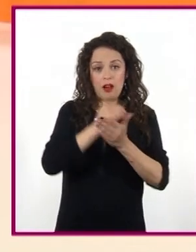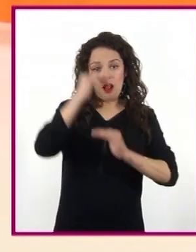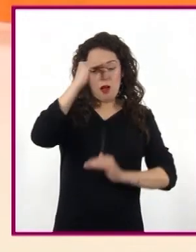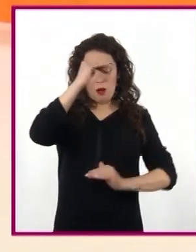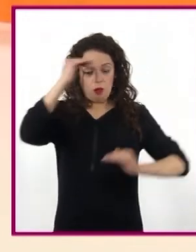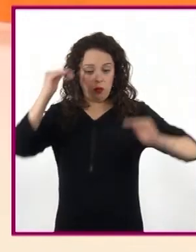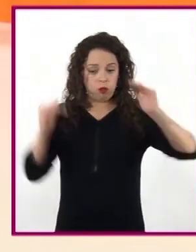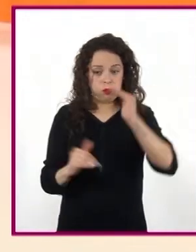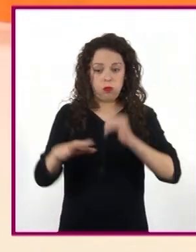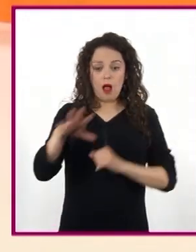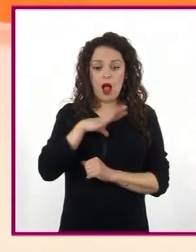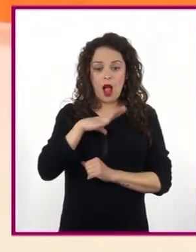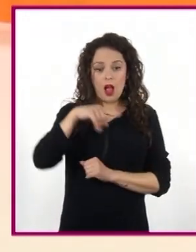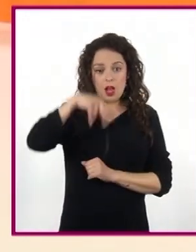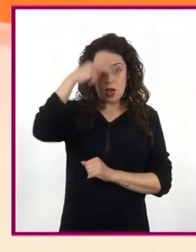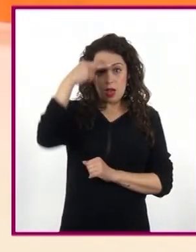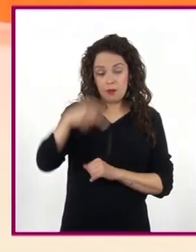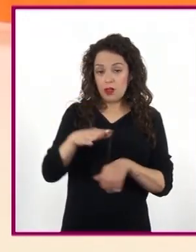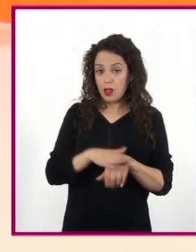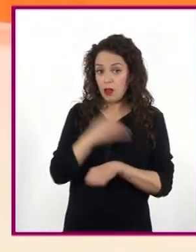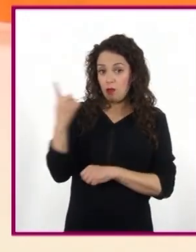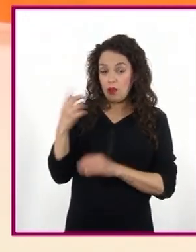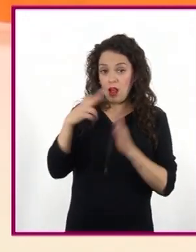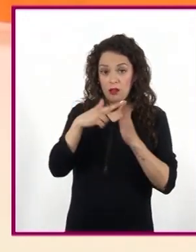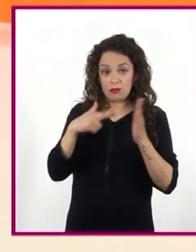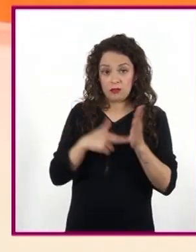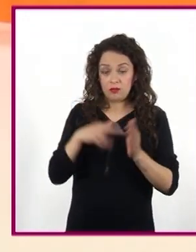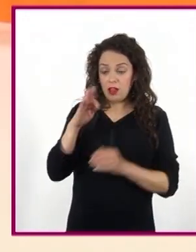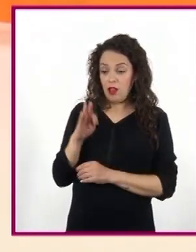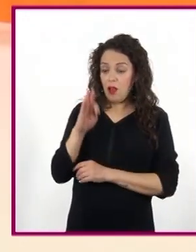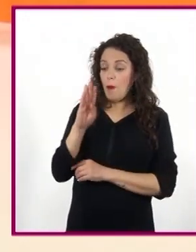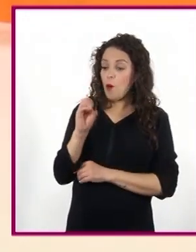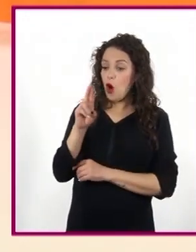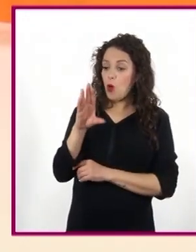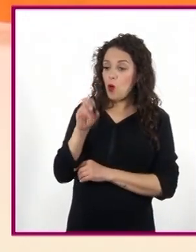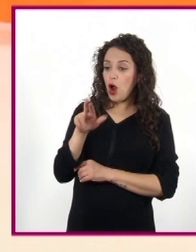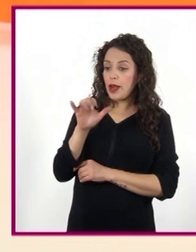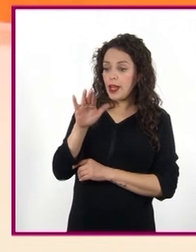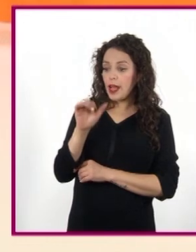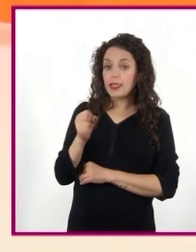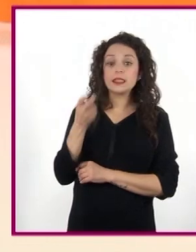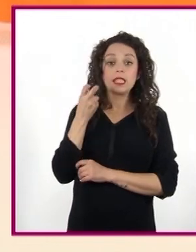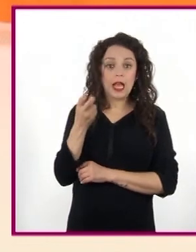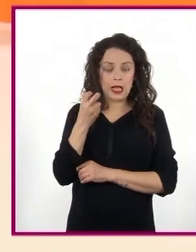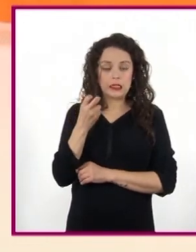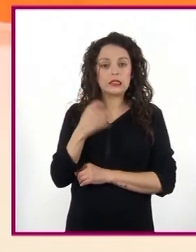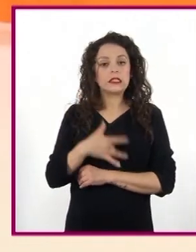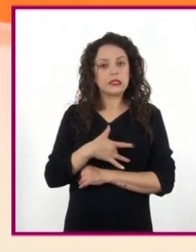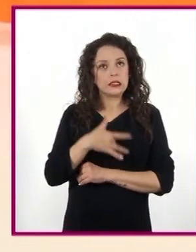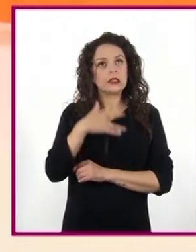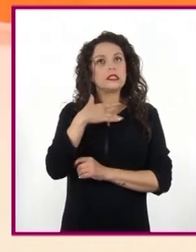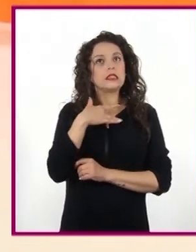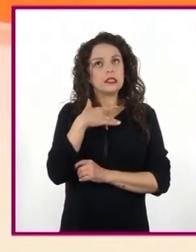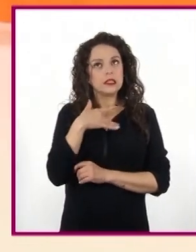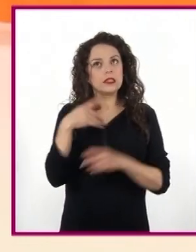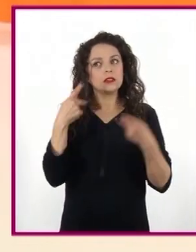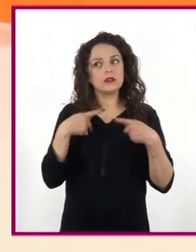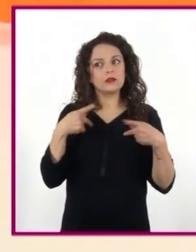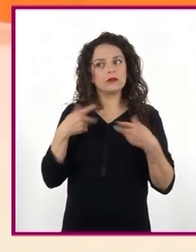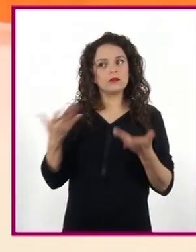la Nueva España gracias a las reformas borbónicas inquietó los espíritus sensibles de aquellos que